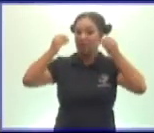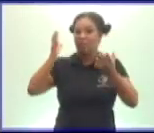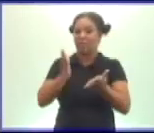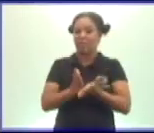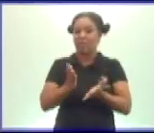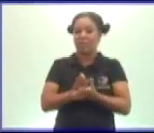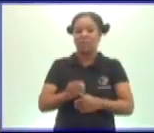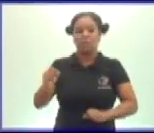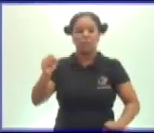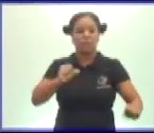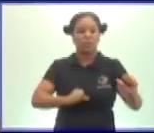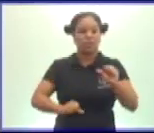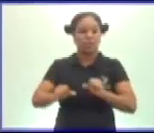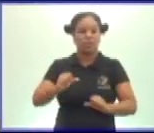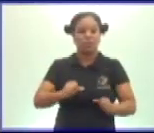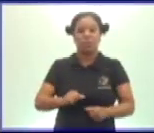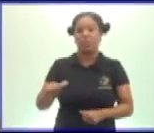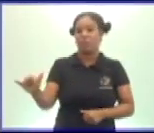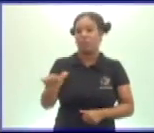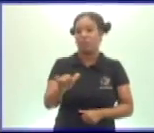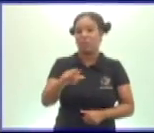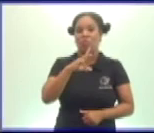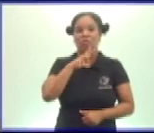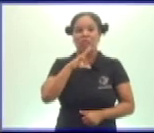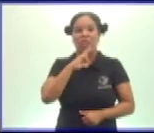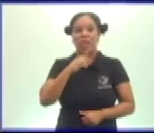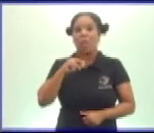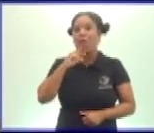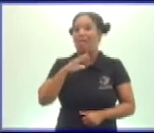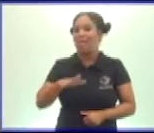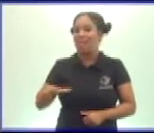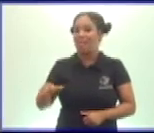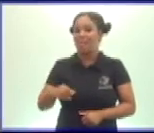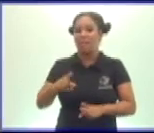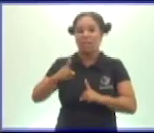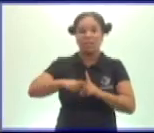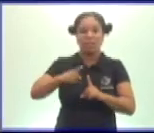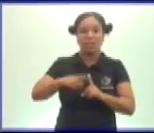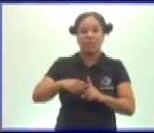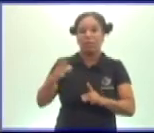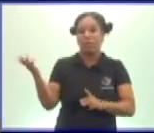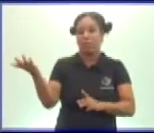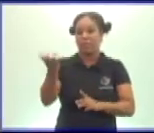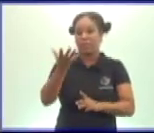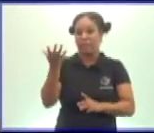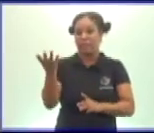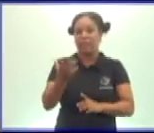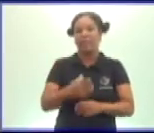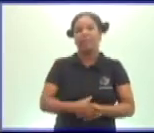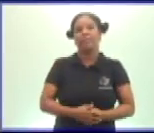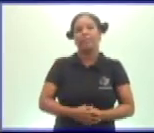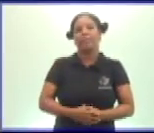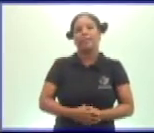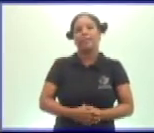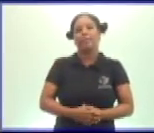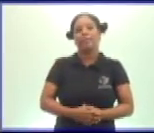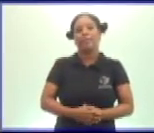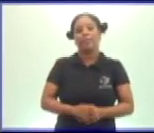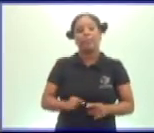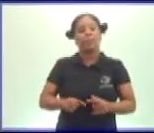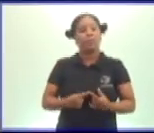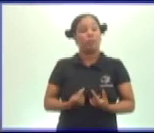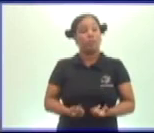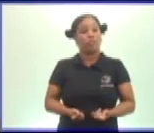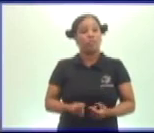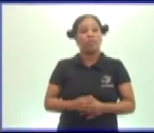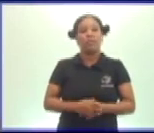una sustancia, al igual que el agua, líquida a temperatura ambiente, pero toca la casualidad